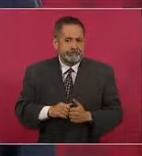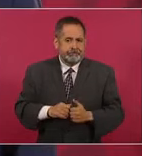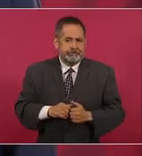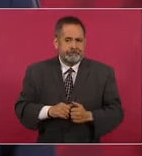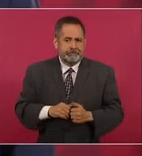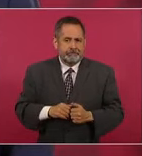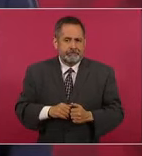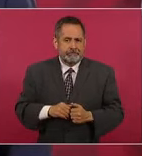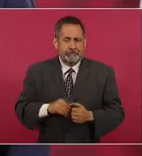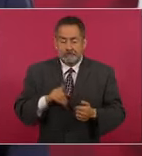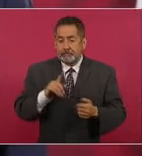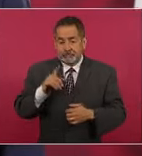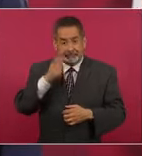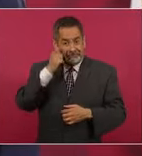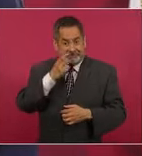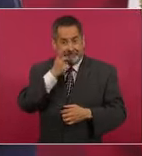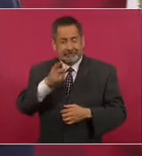Y me duele mucho